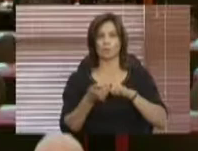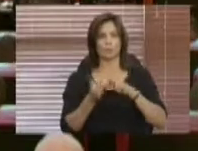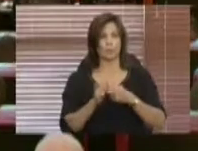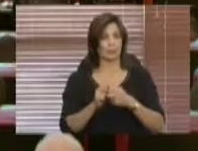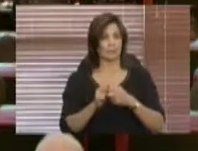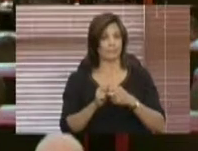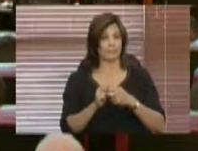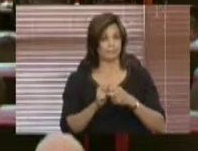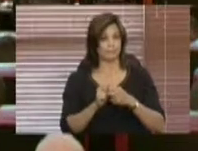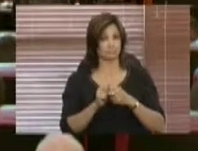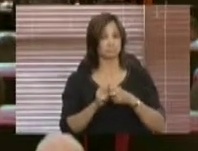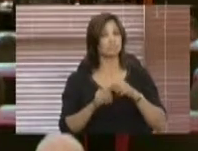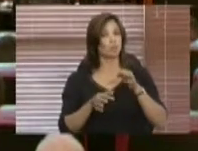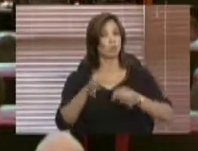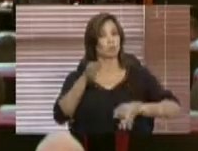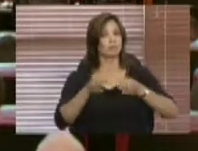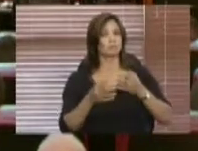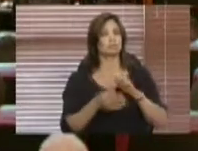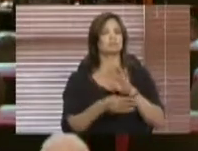penales. En la sentencia